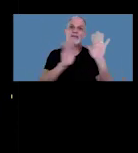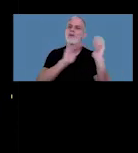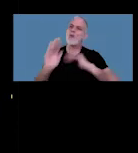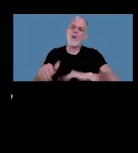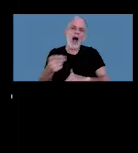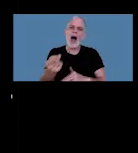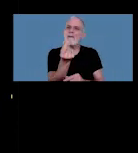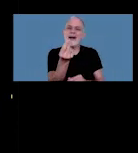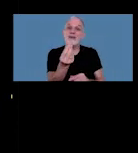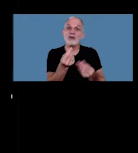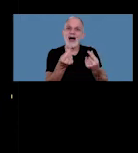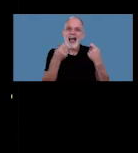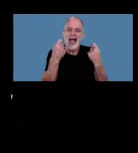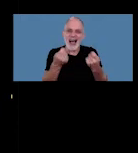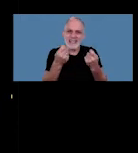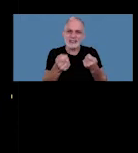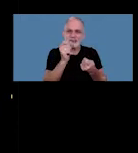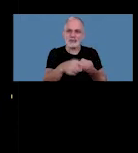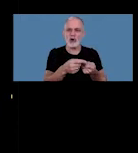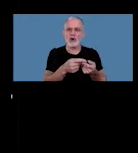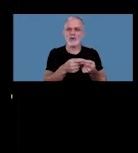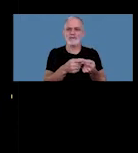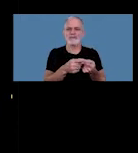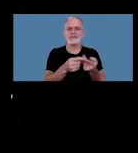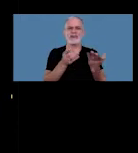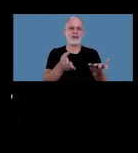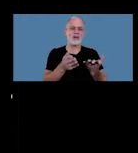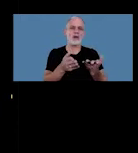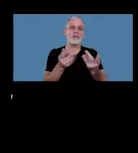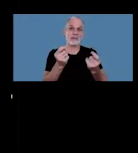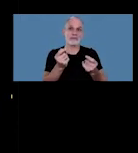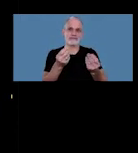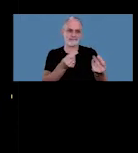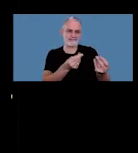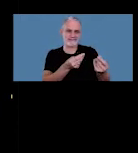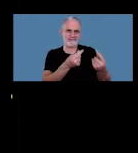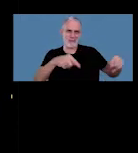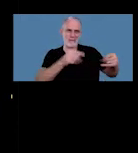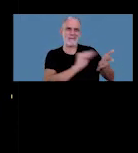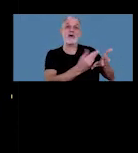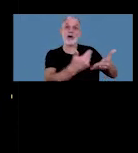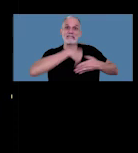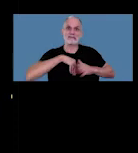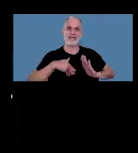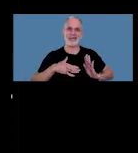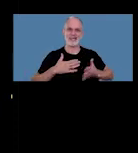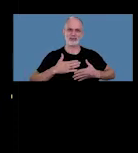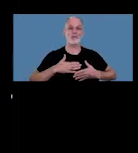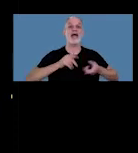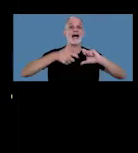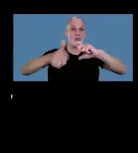evaluar al costo de construcción o ingreso al patrimonio, lo mismo tema con la